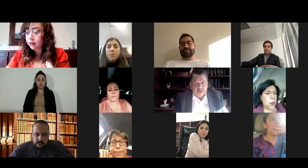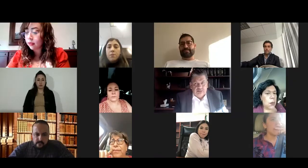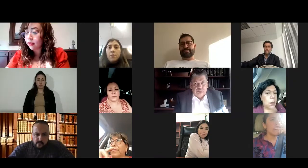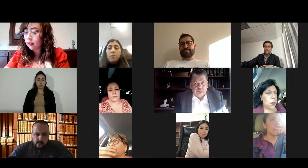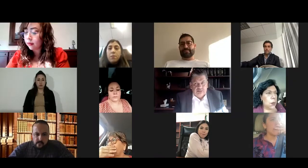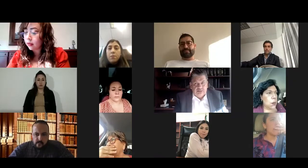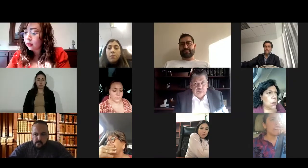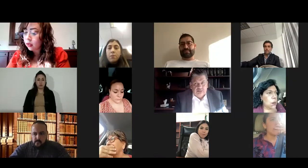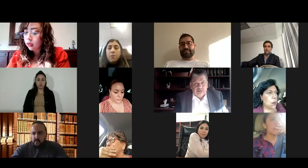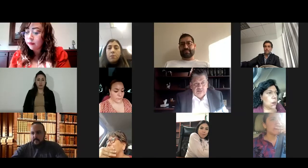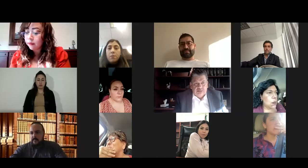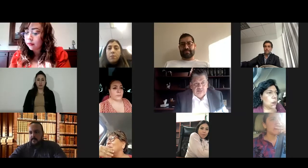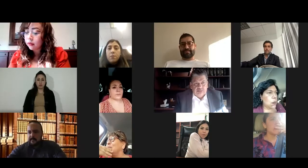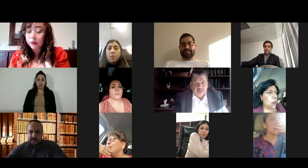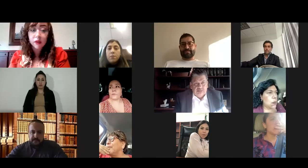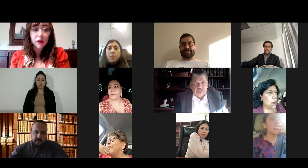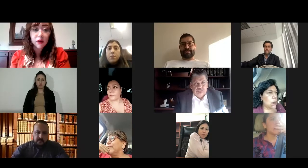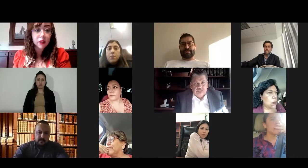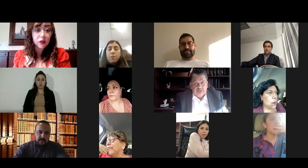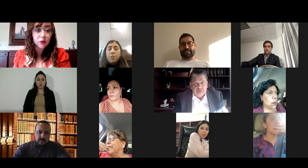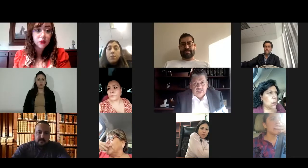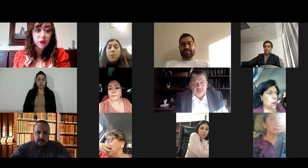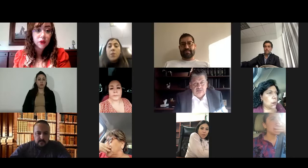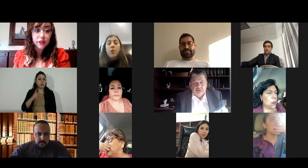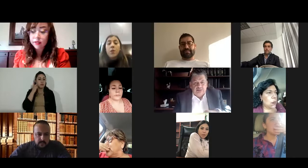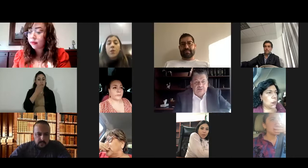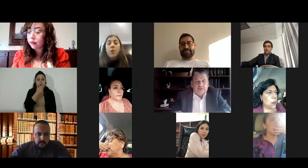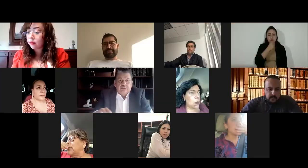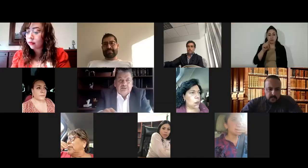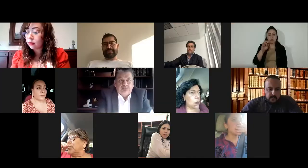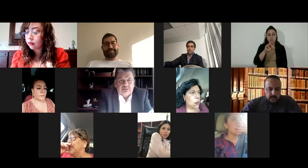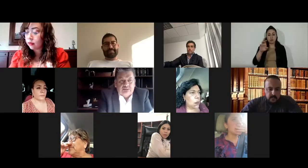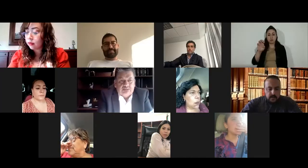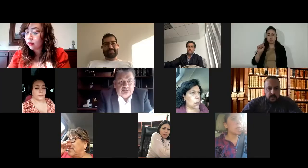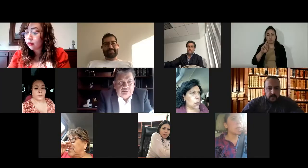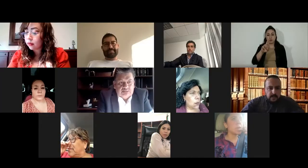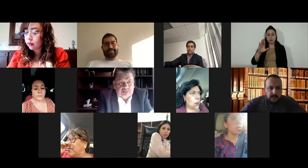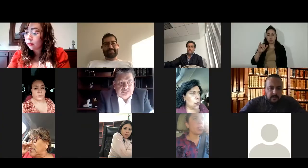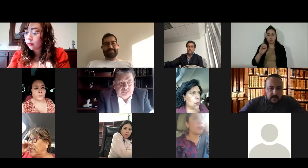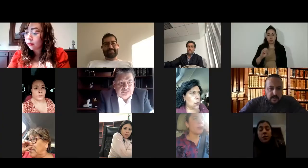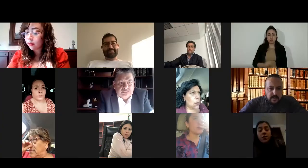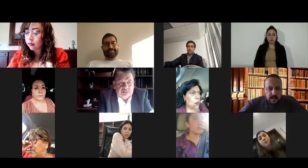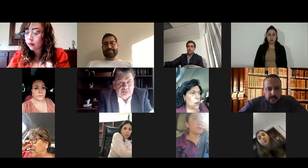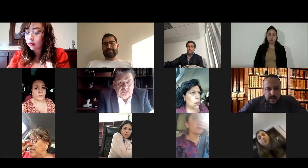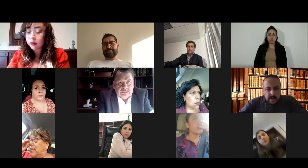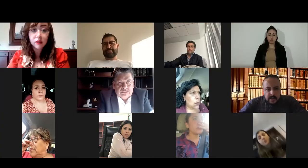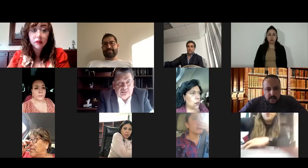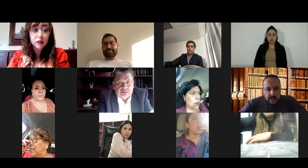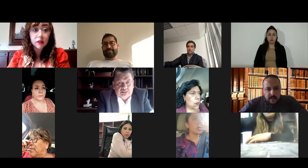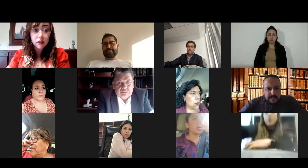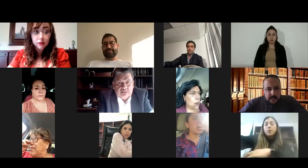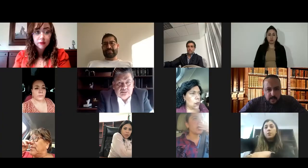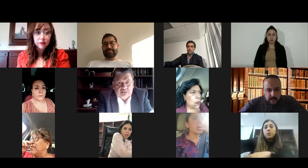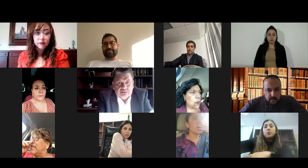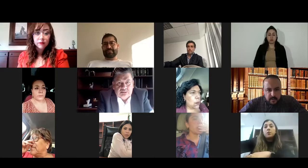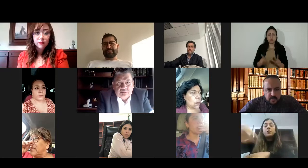Gracias, diputada. Diputado Ricardo Rubio Torres. Sí, quiero hacer una aclaración. En la